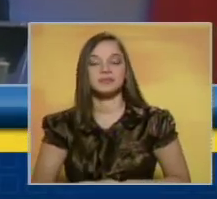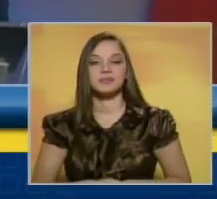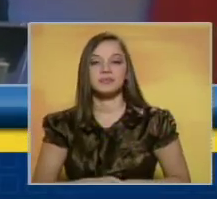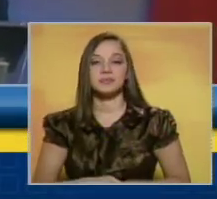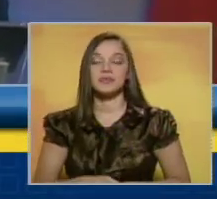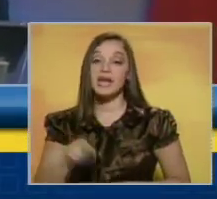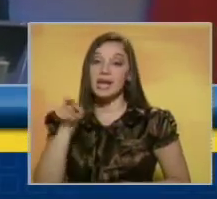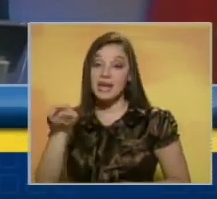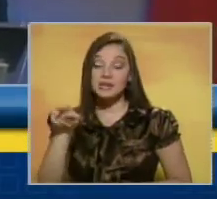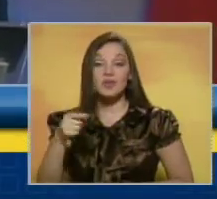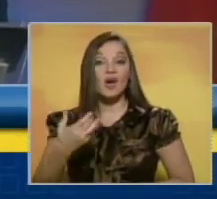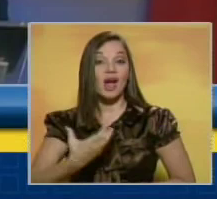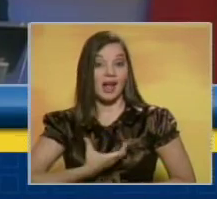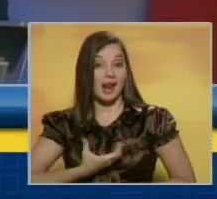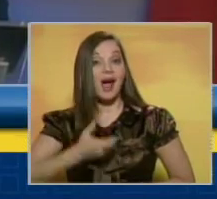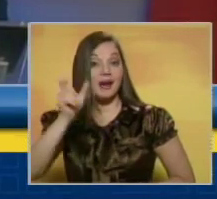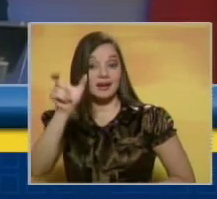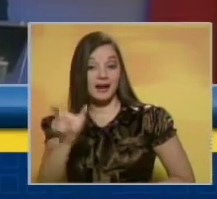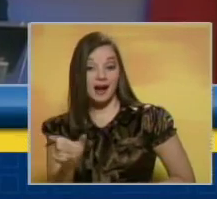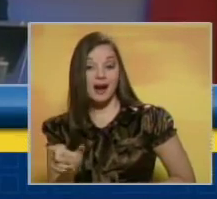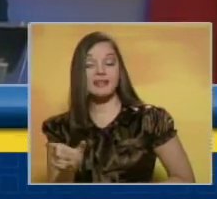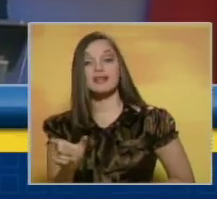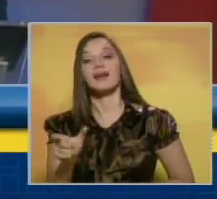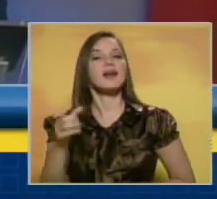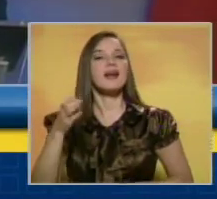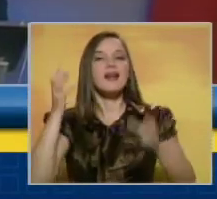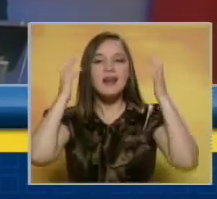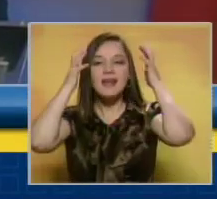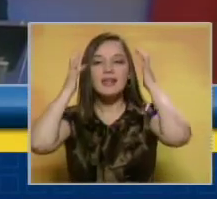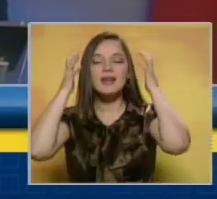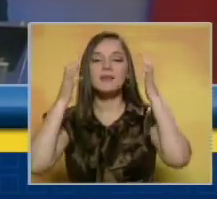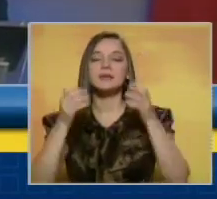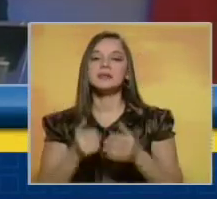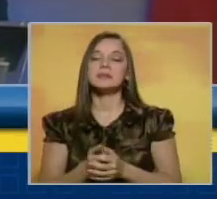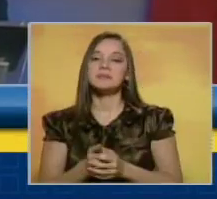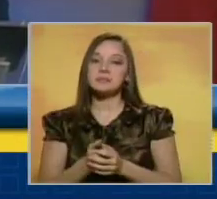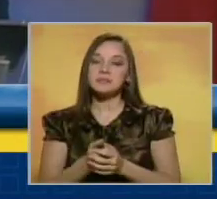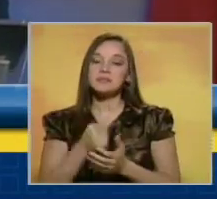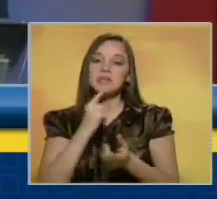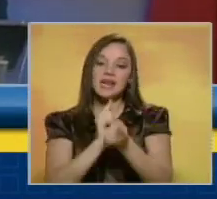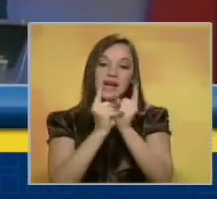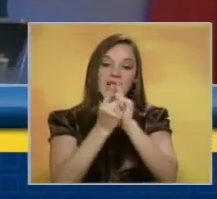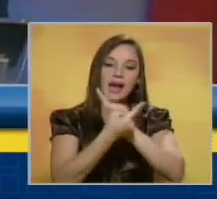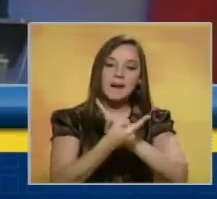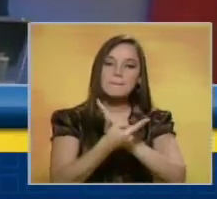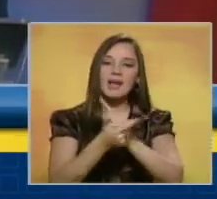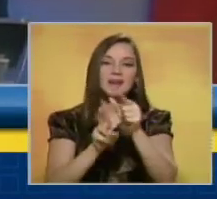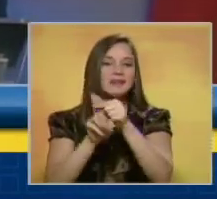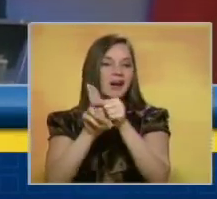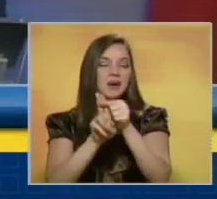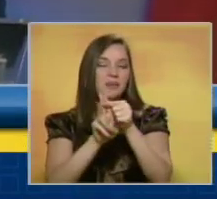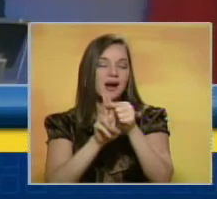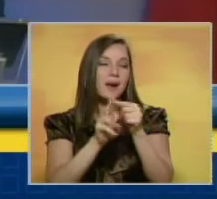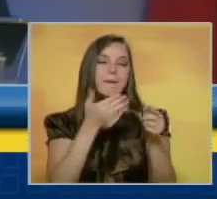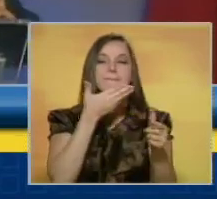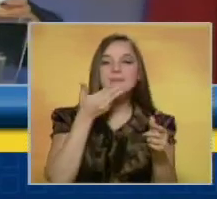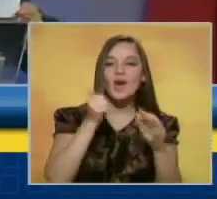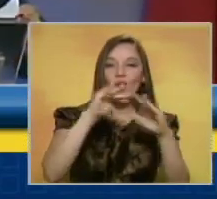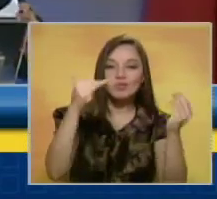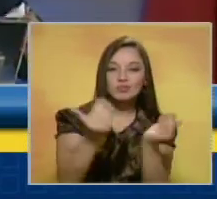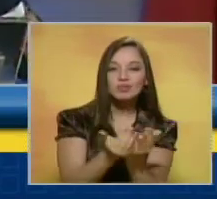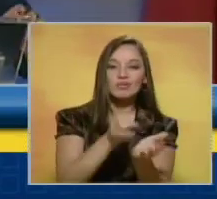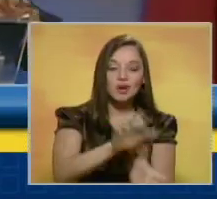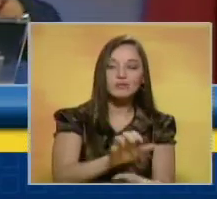eso Ledesma impulsa el cambio de una bala por un balón, equipando a